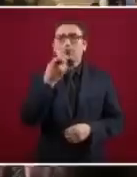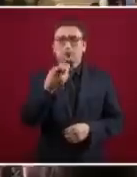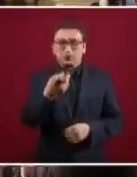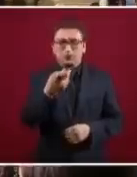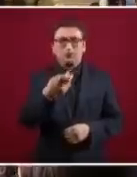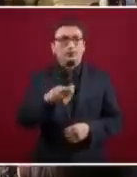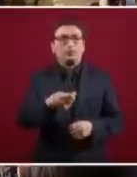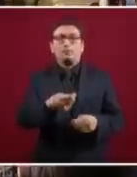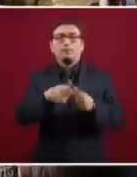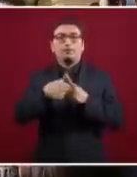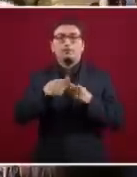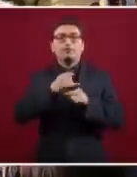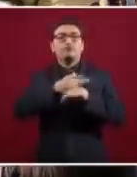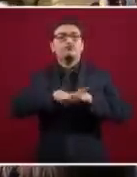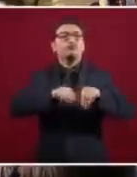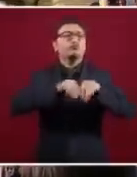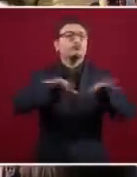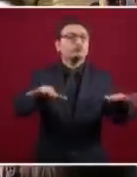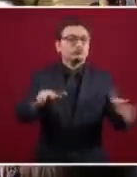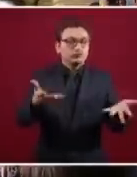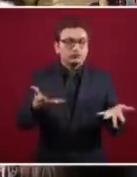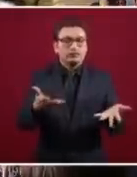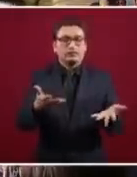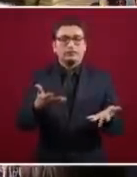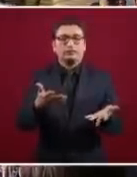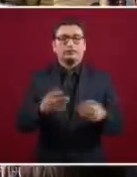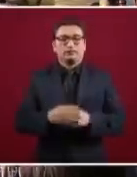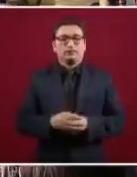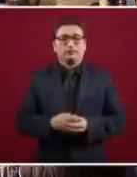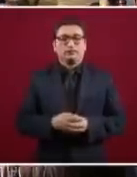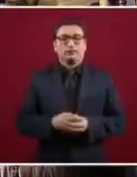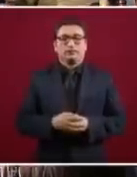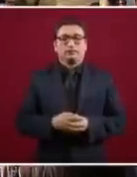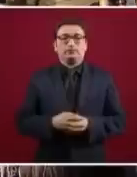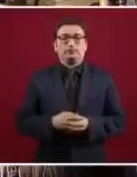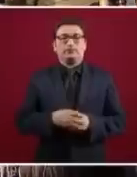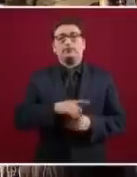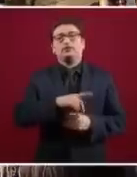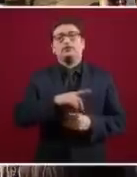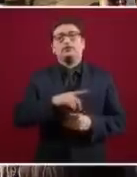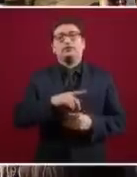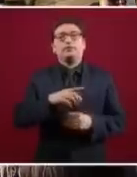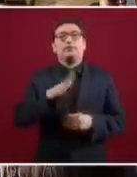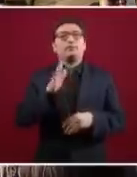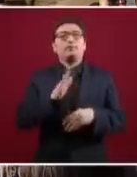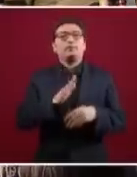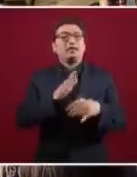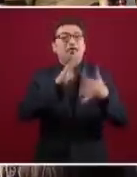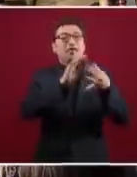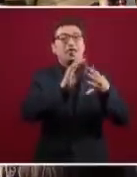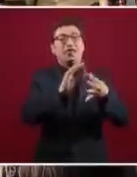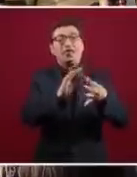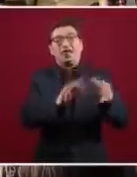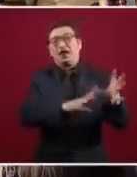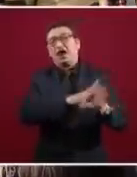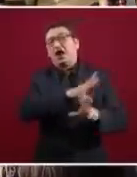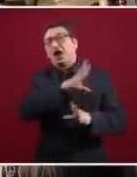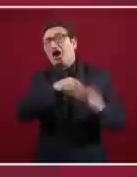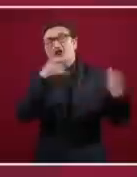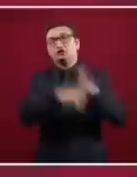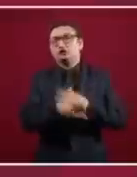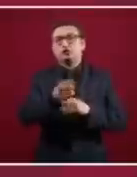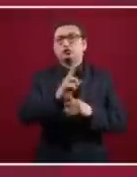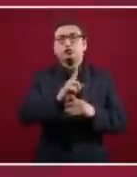primera información más más que los detalles lo que